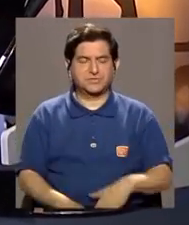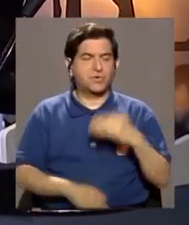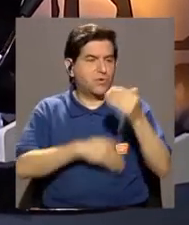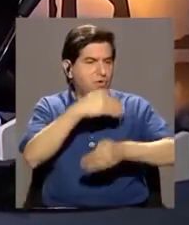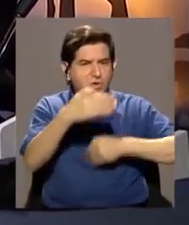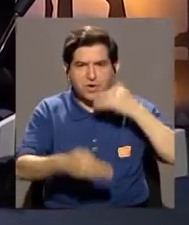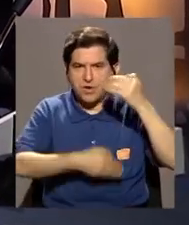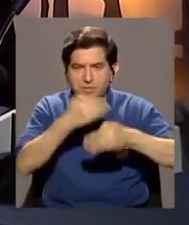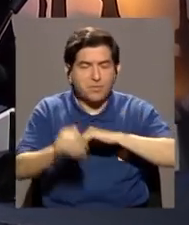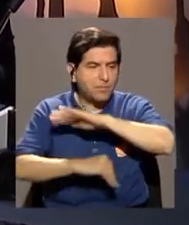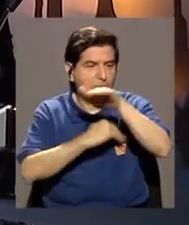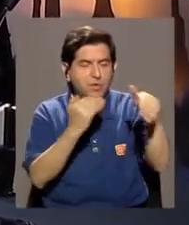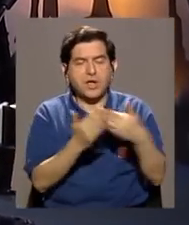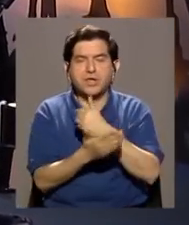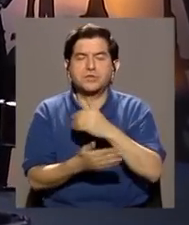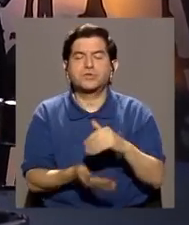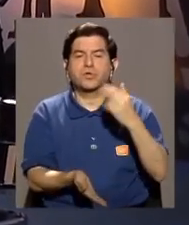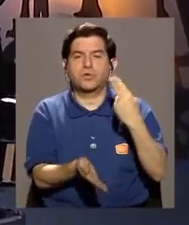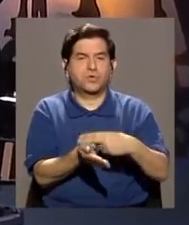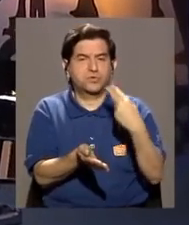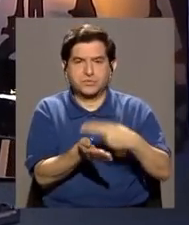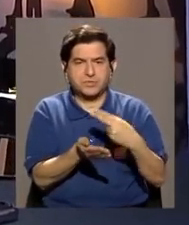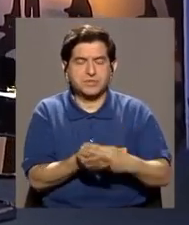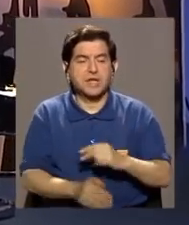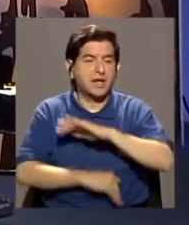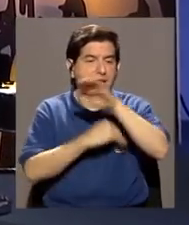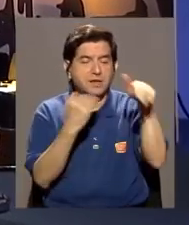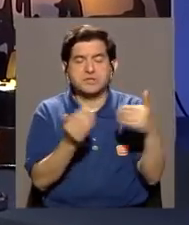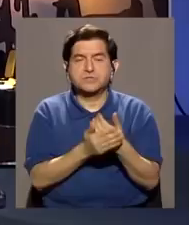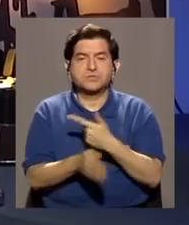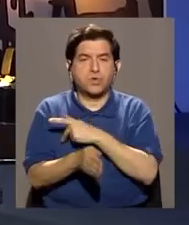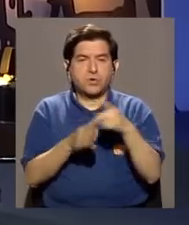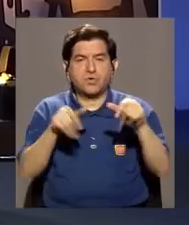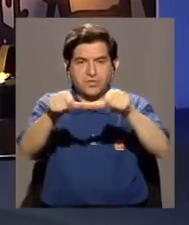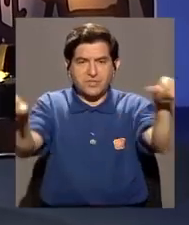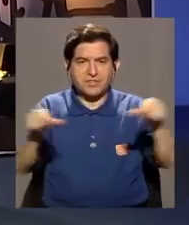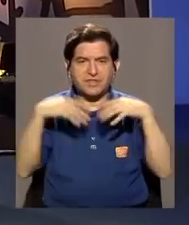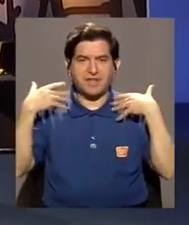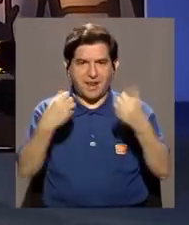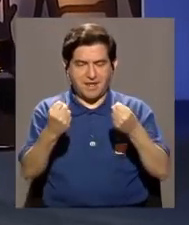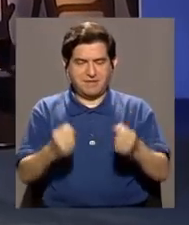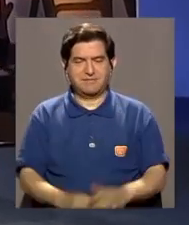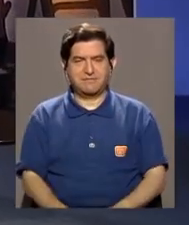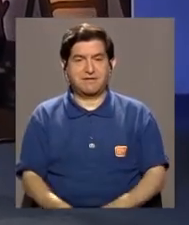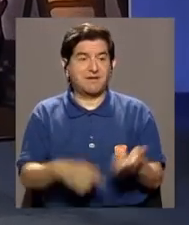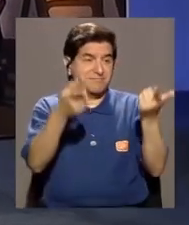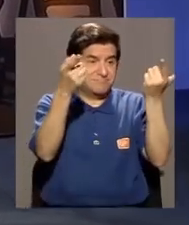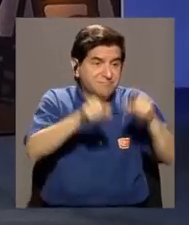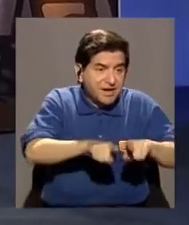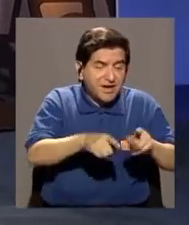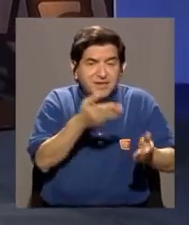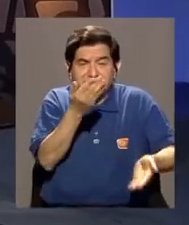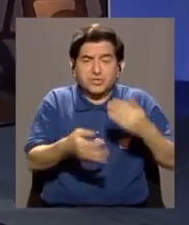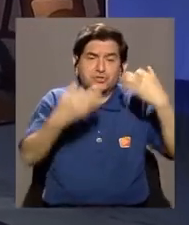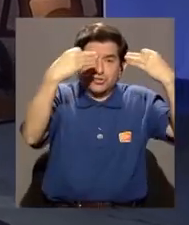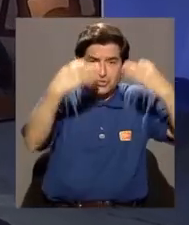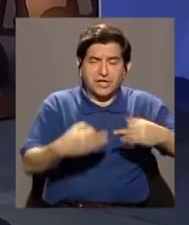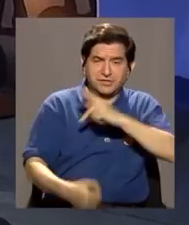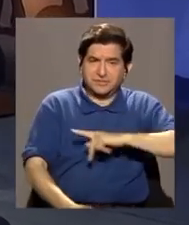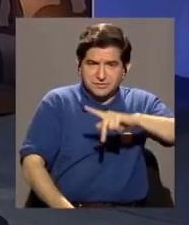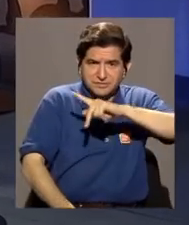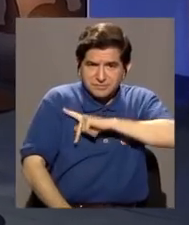y los procedimientos en todos los centros hospitalarios para todos los profesionales de salud entonces hay casos en los que por una decisión